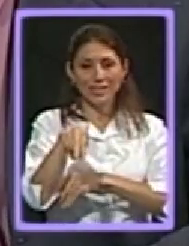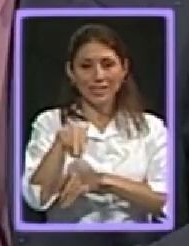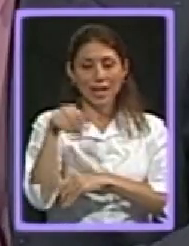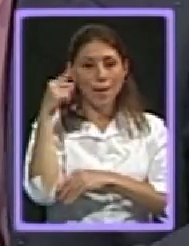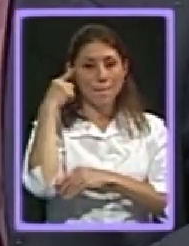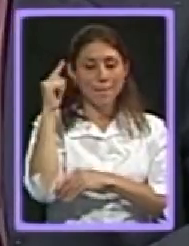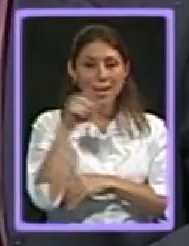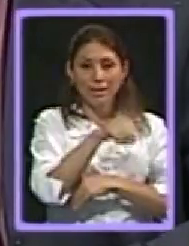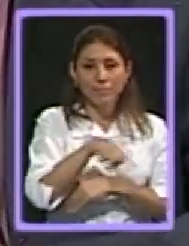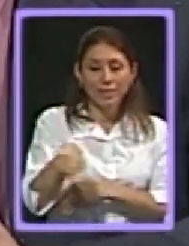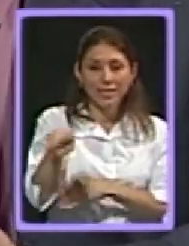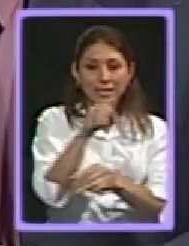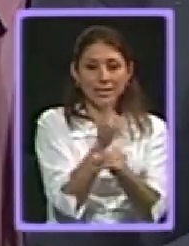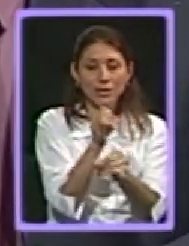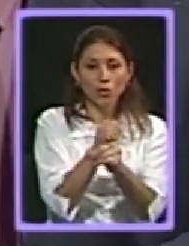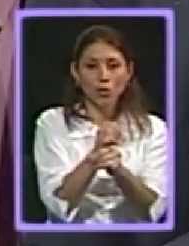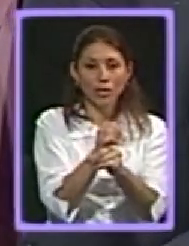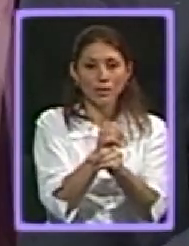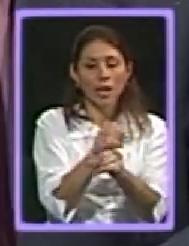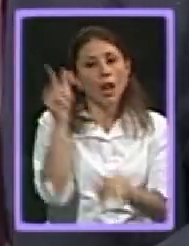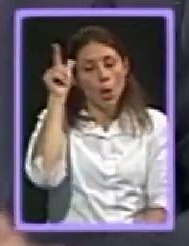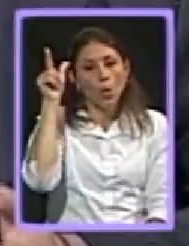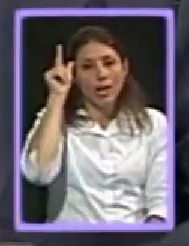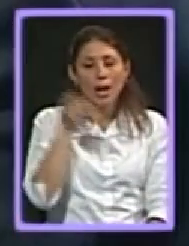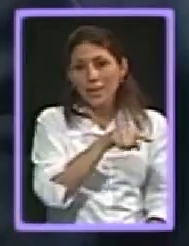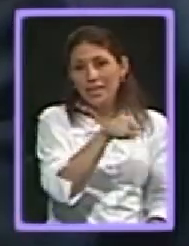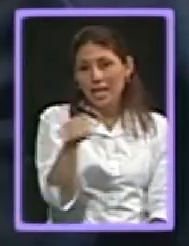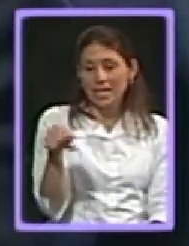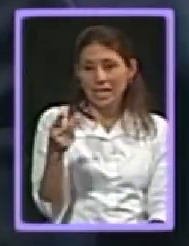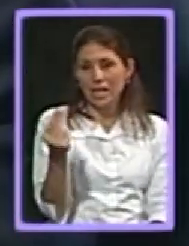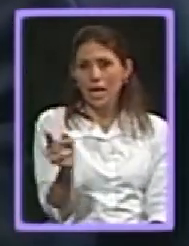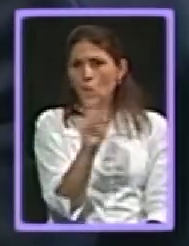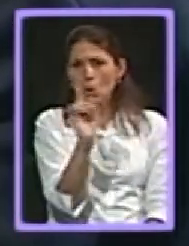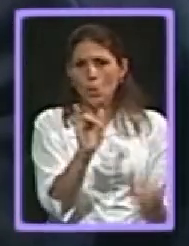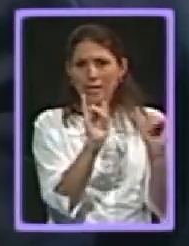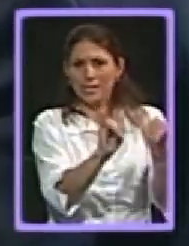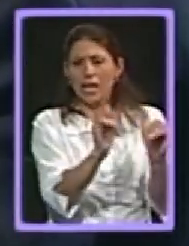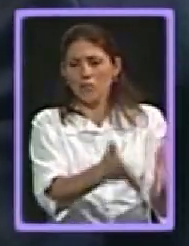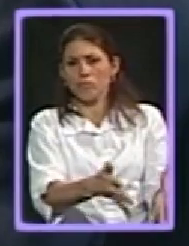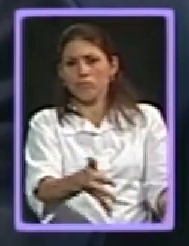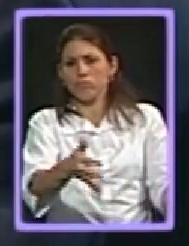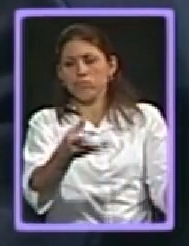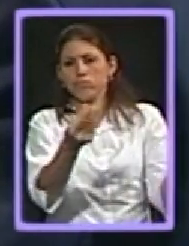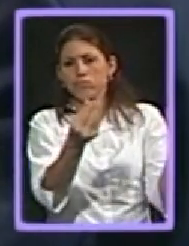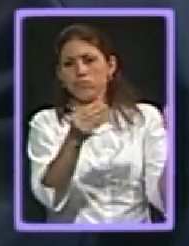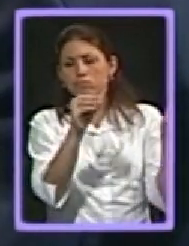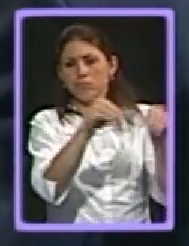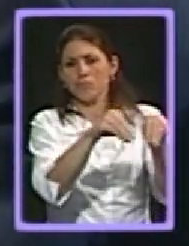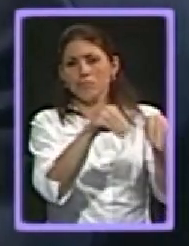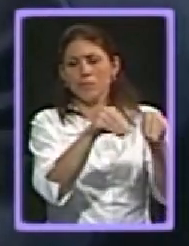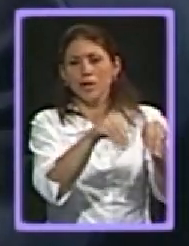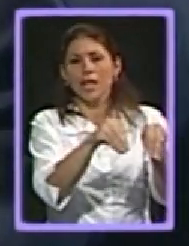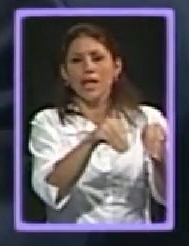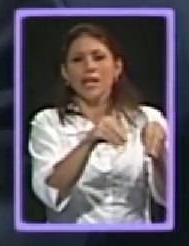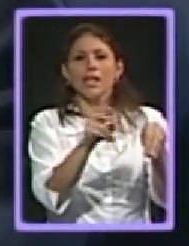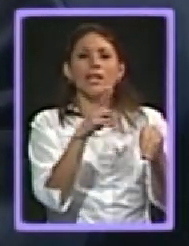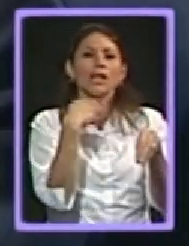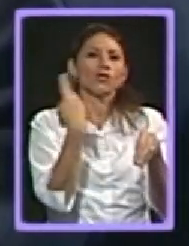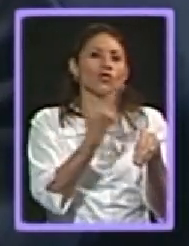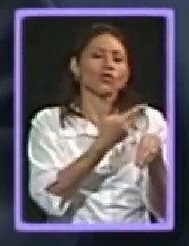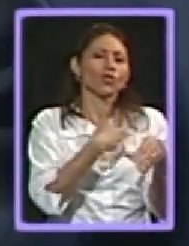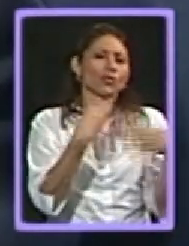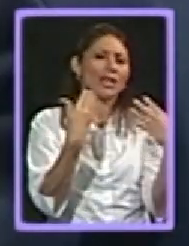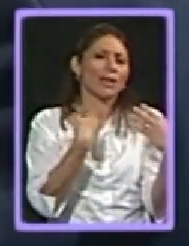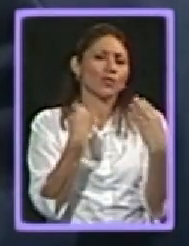instituciones. Obviamente ese dinero no es que está ahí en las arcas y estamos nadando gozosamente en monedas y